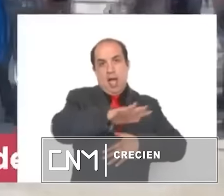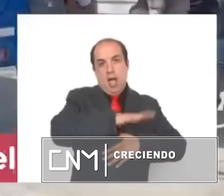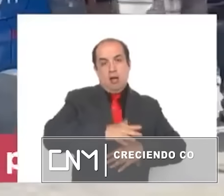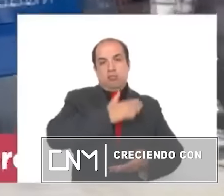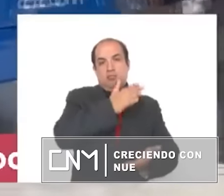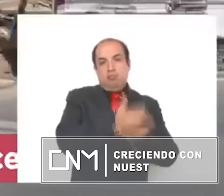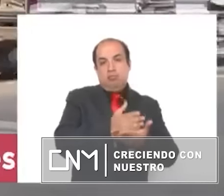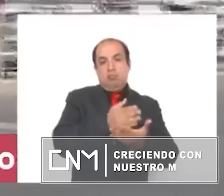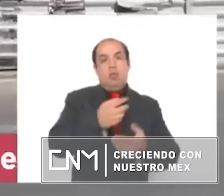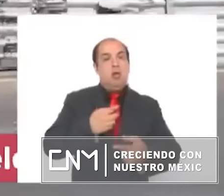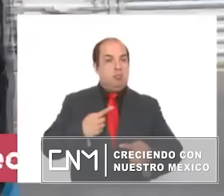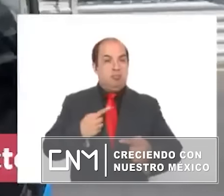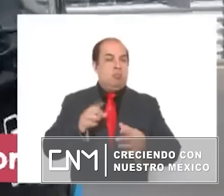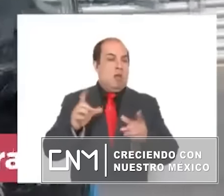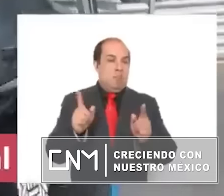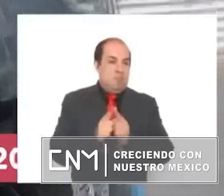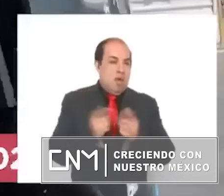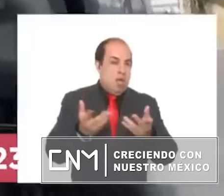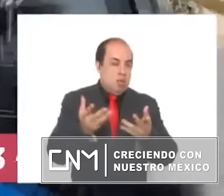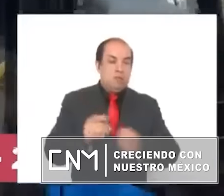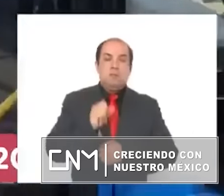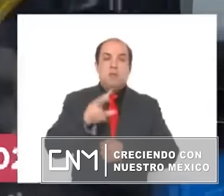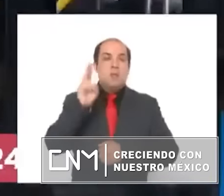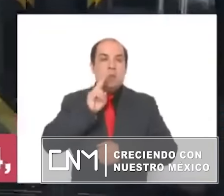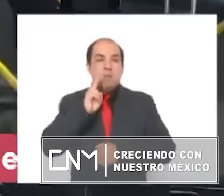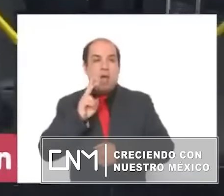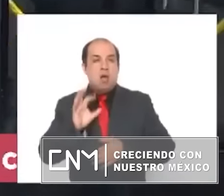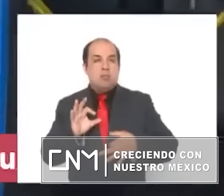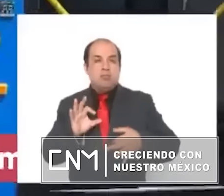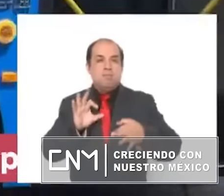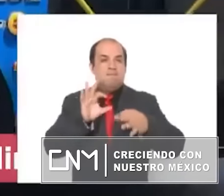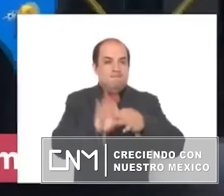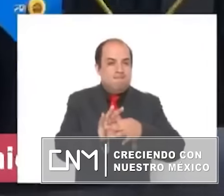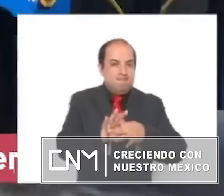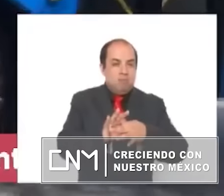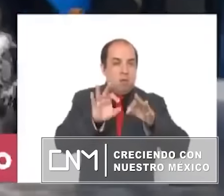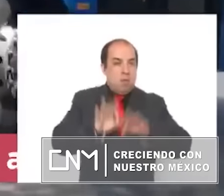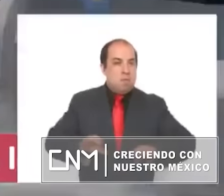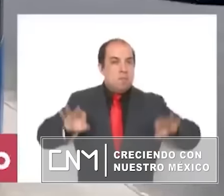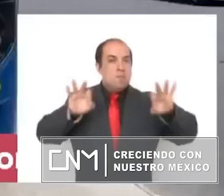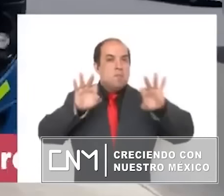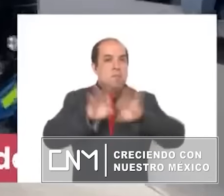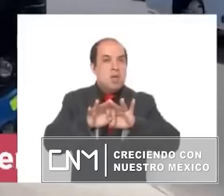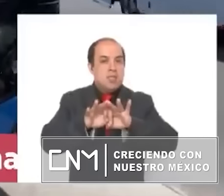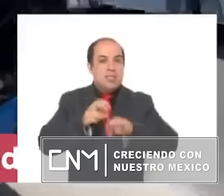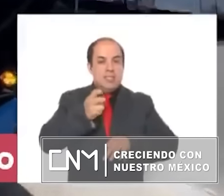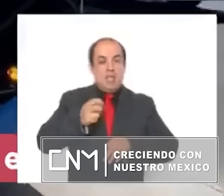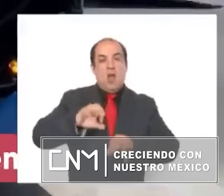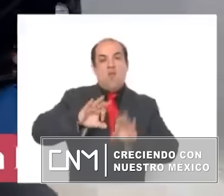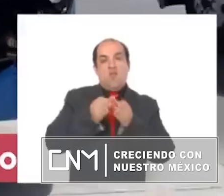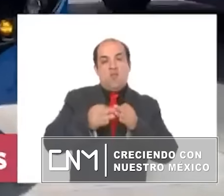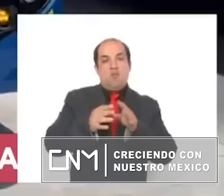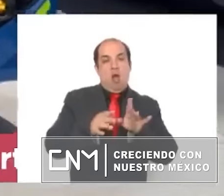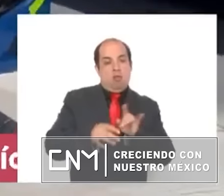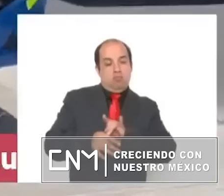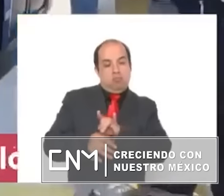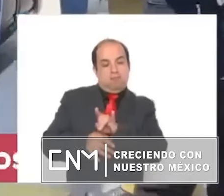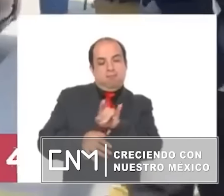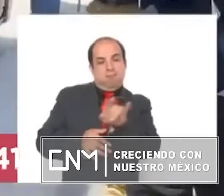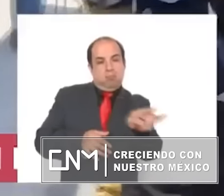ahorita esto es lo que se ha hecho. Además, se hicieron pruebas de acoplamiento importantes en cuanto al radio de giro en el